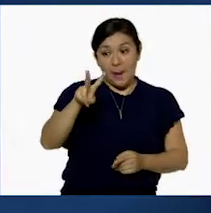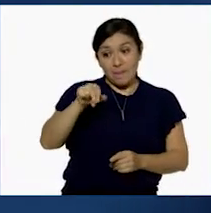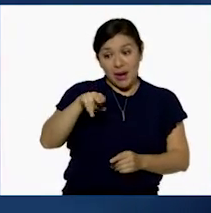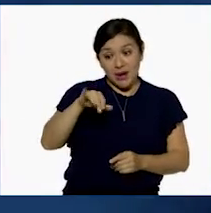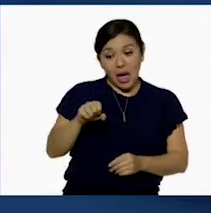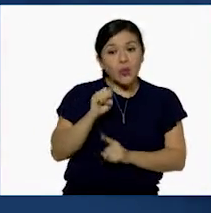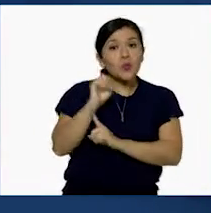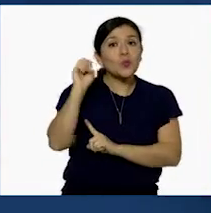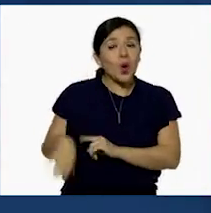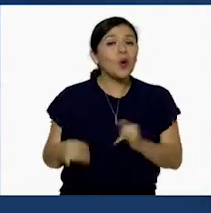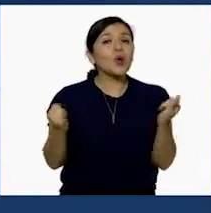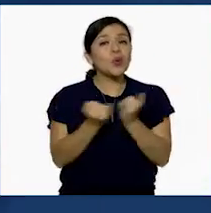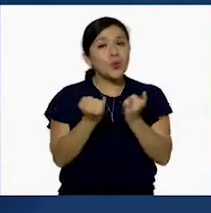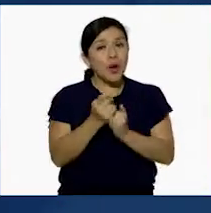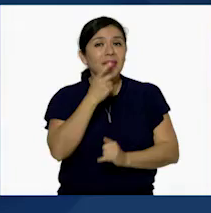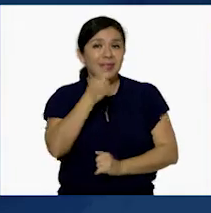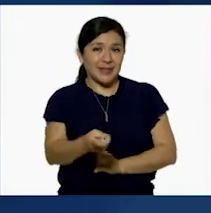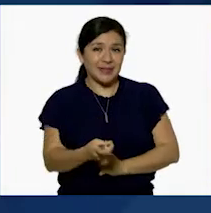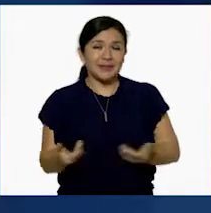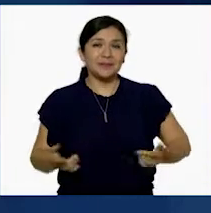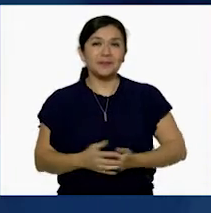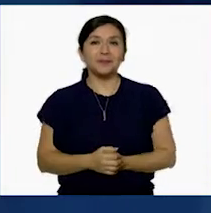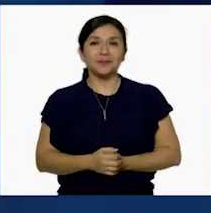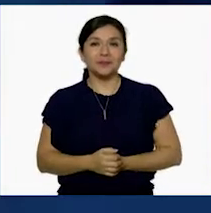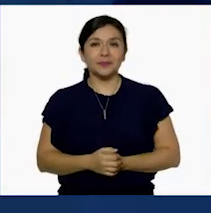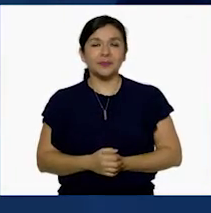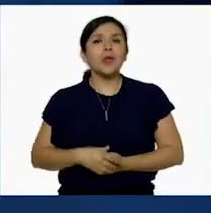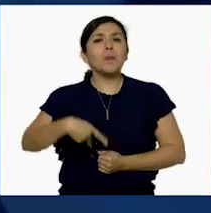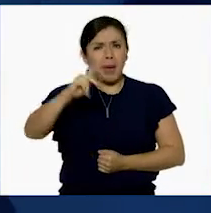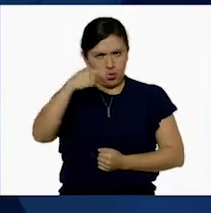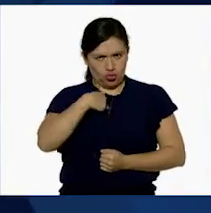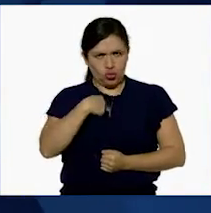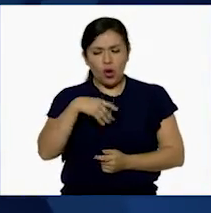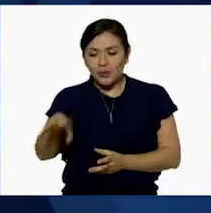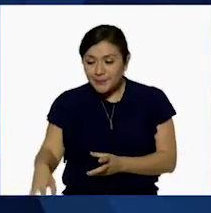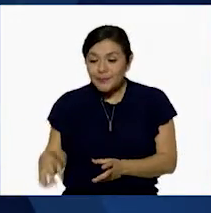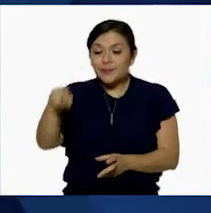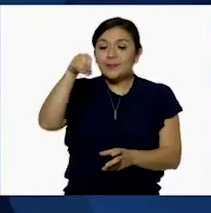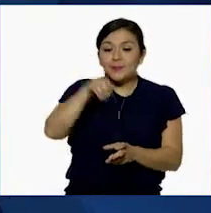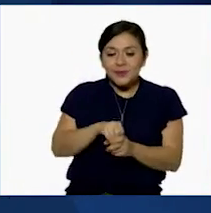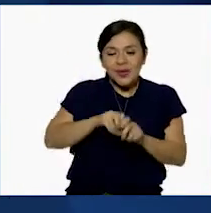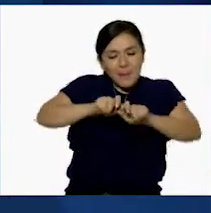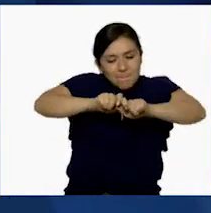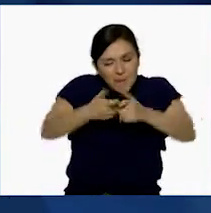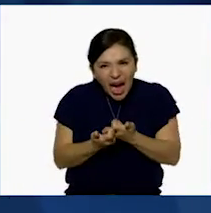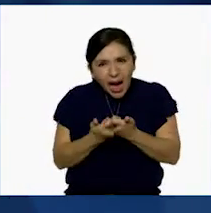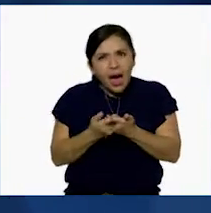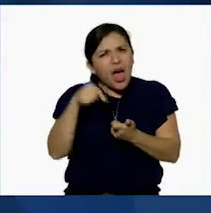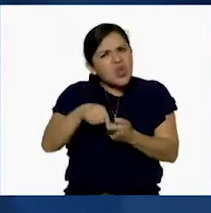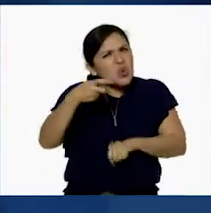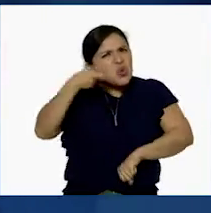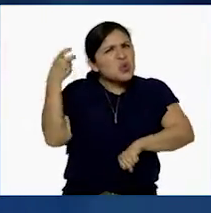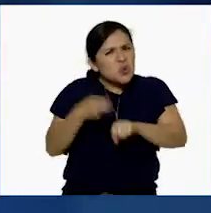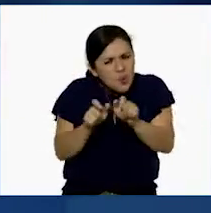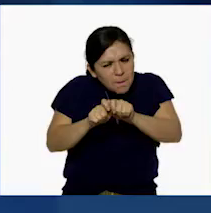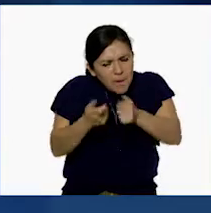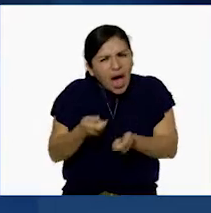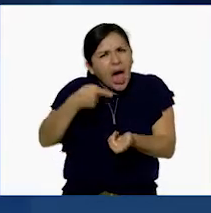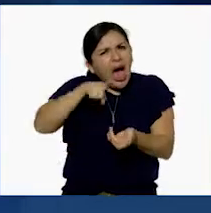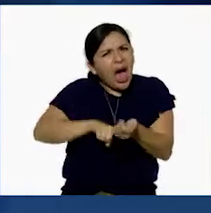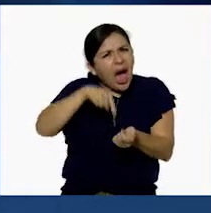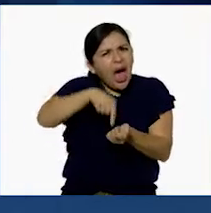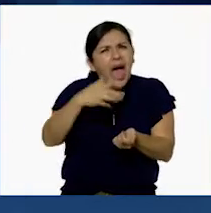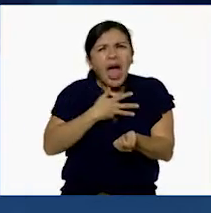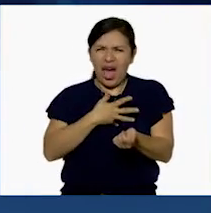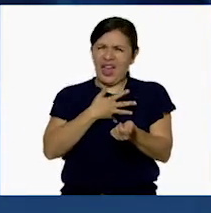hueso», dijo Vasili, el segundo hijo, «pero yo le recogí y le rompí. Estaba muy duro y adentro tenía